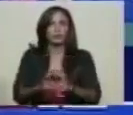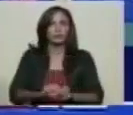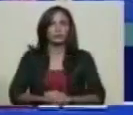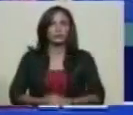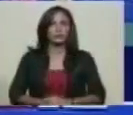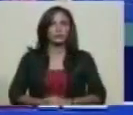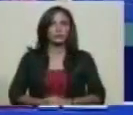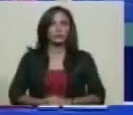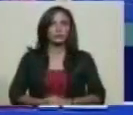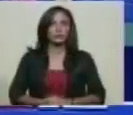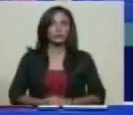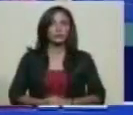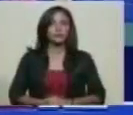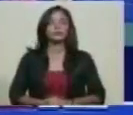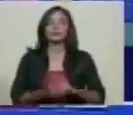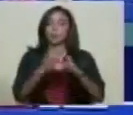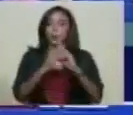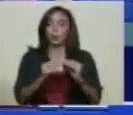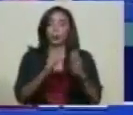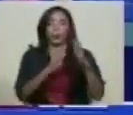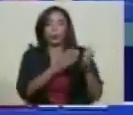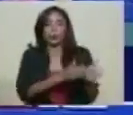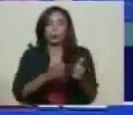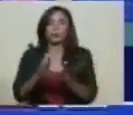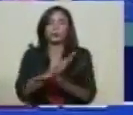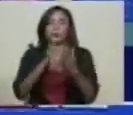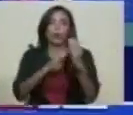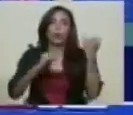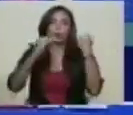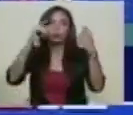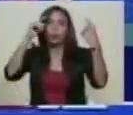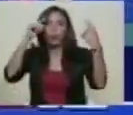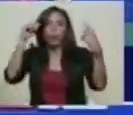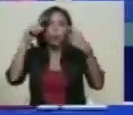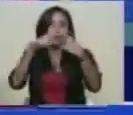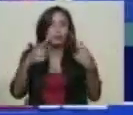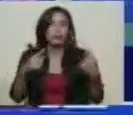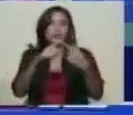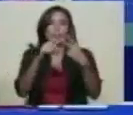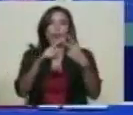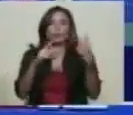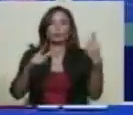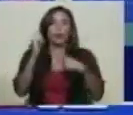de cumplir con su proyecto y su sueño, de seguir